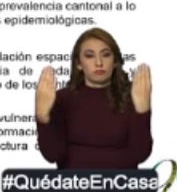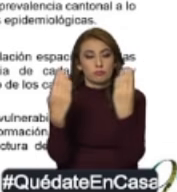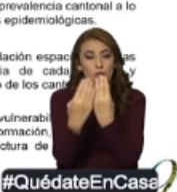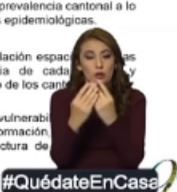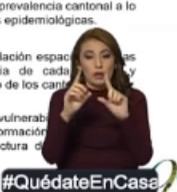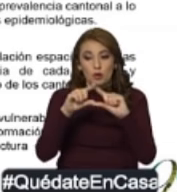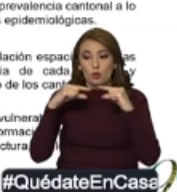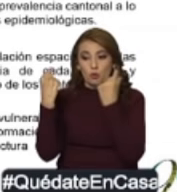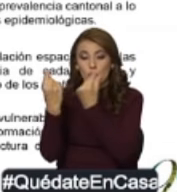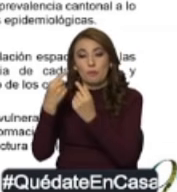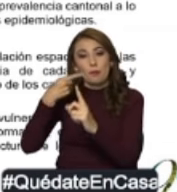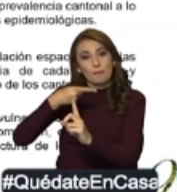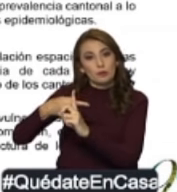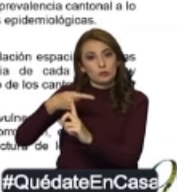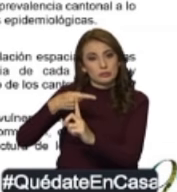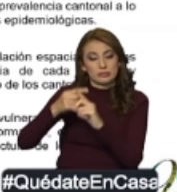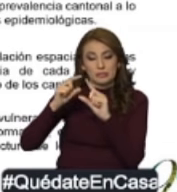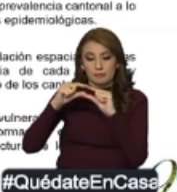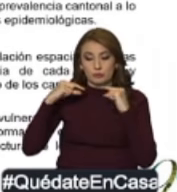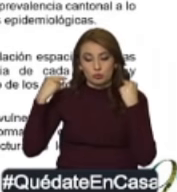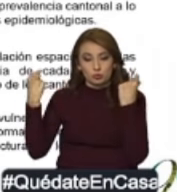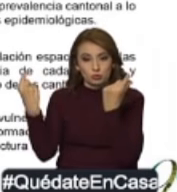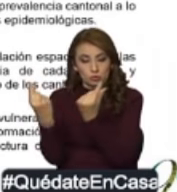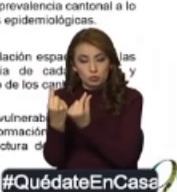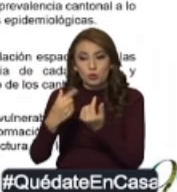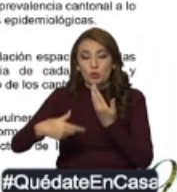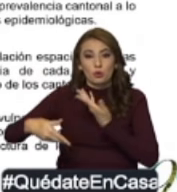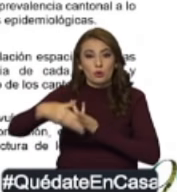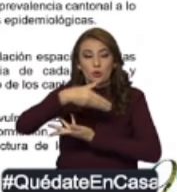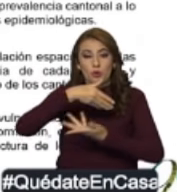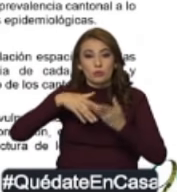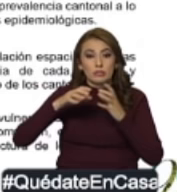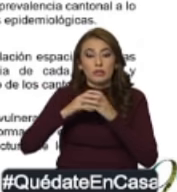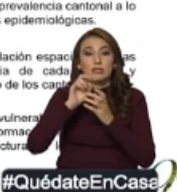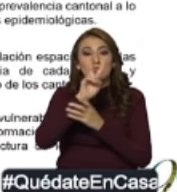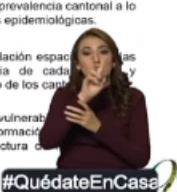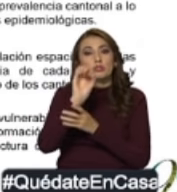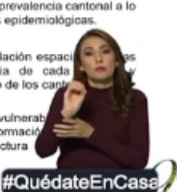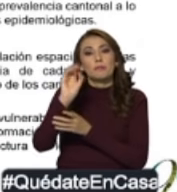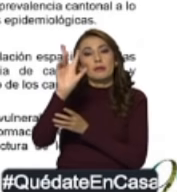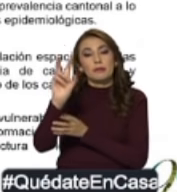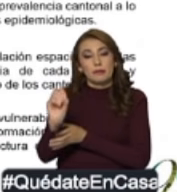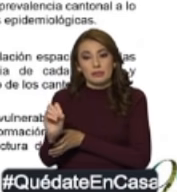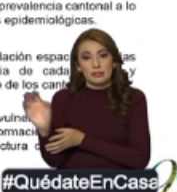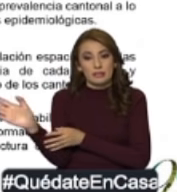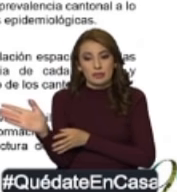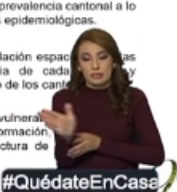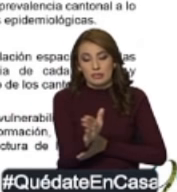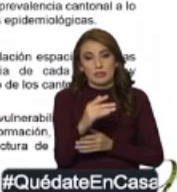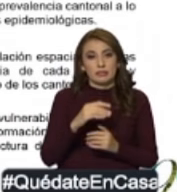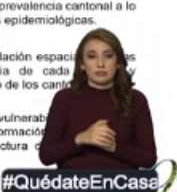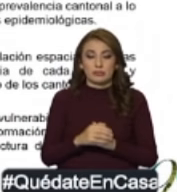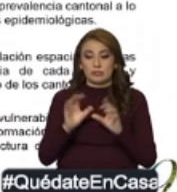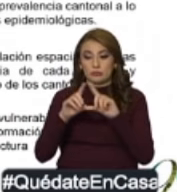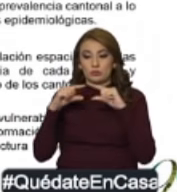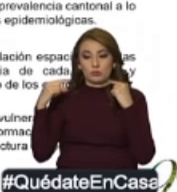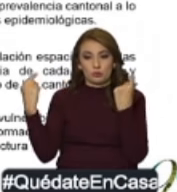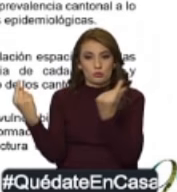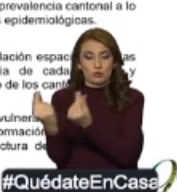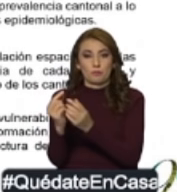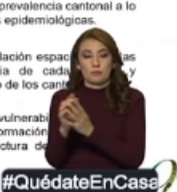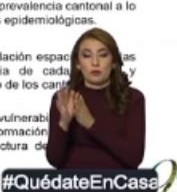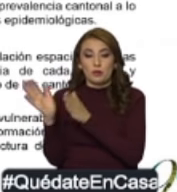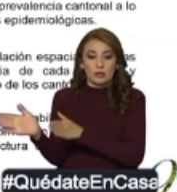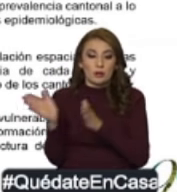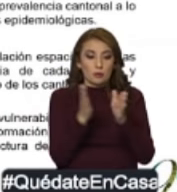positivos confirmados sobre el total de la población al año 2020, multiplicado por 100.000 habitantes. En el componente